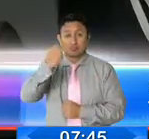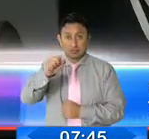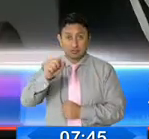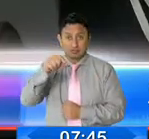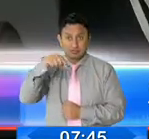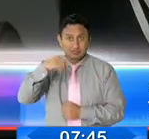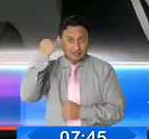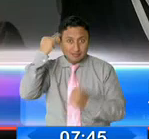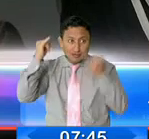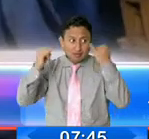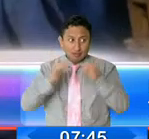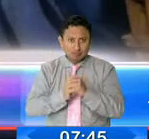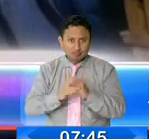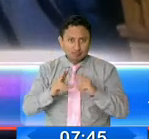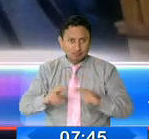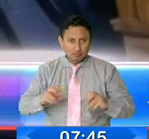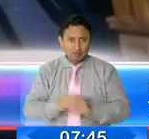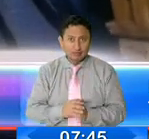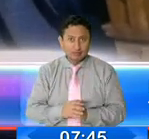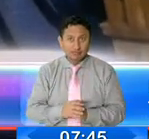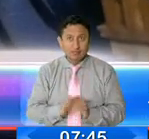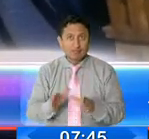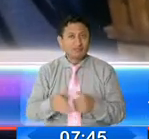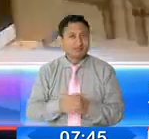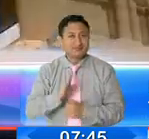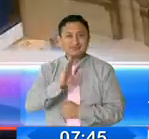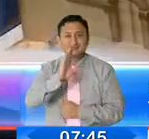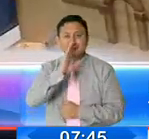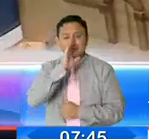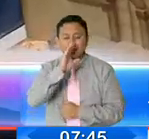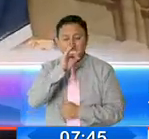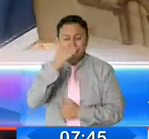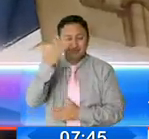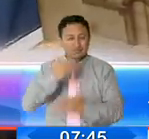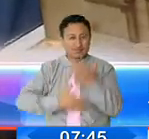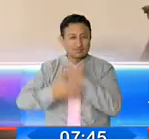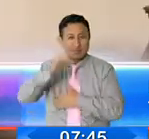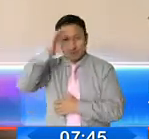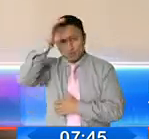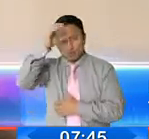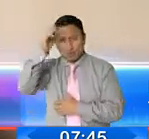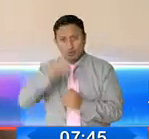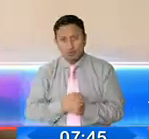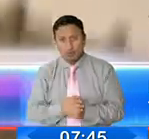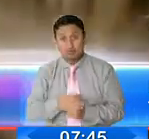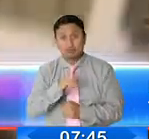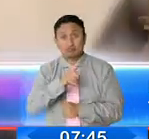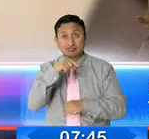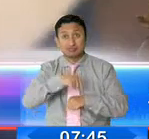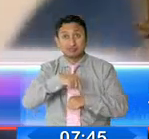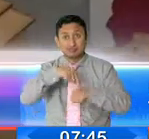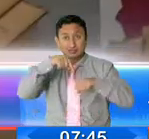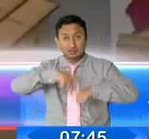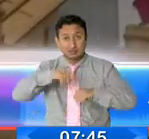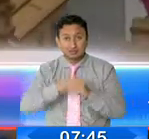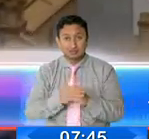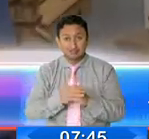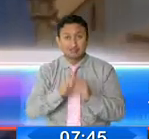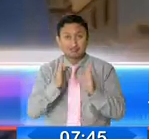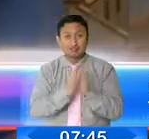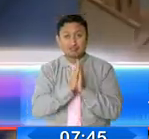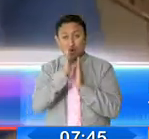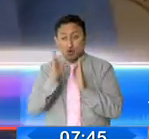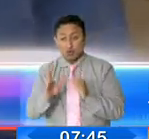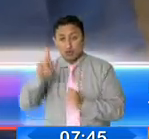e investigación. Atraídos siempre por la historia y la cultura, han dedicado su tiempo a realizar réplicas a